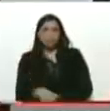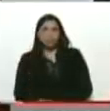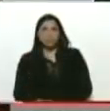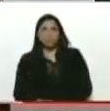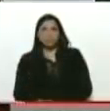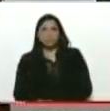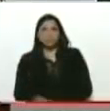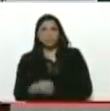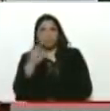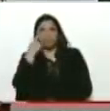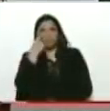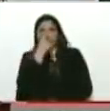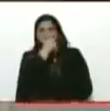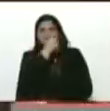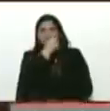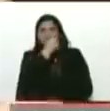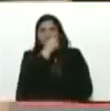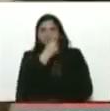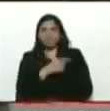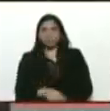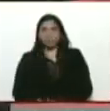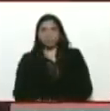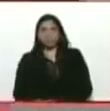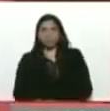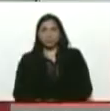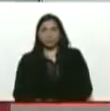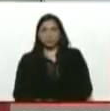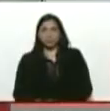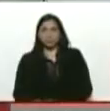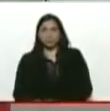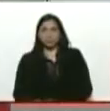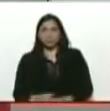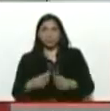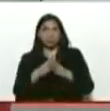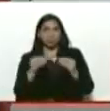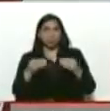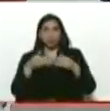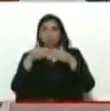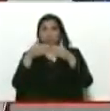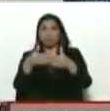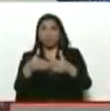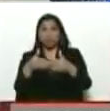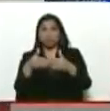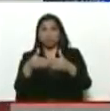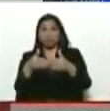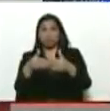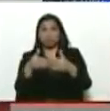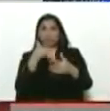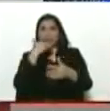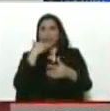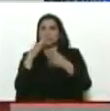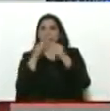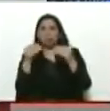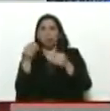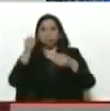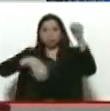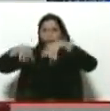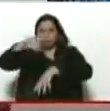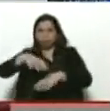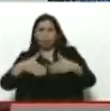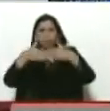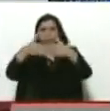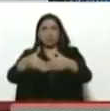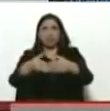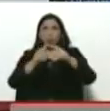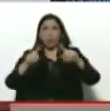este que está aquí, visor, miren, todo esto estaba en la lancha, bueno, casi todo estaba en la lancha, el otro es